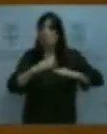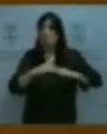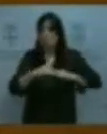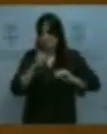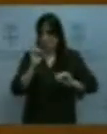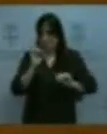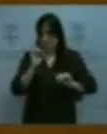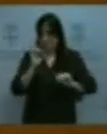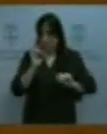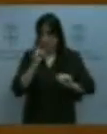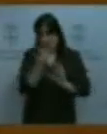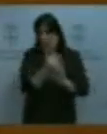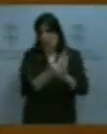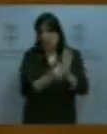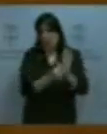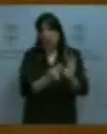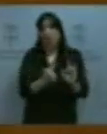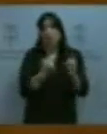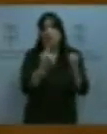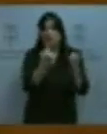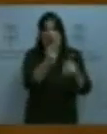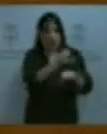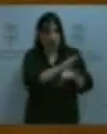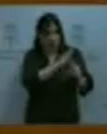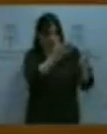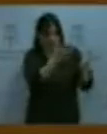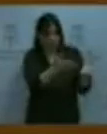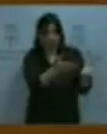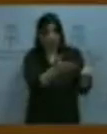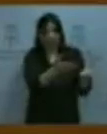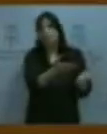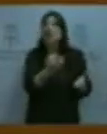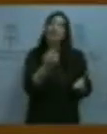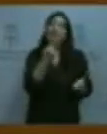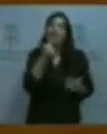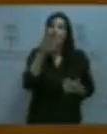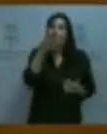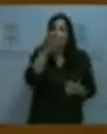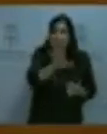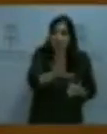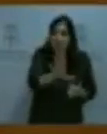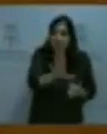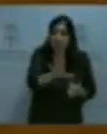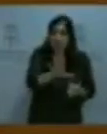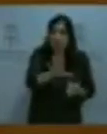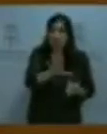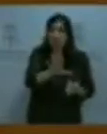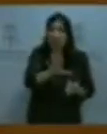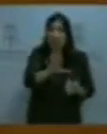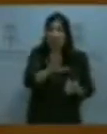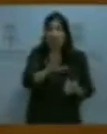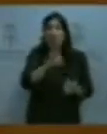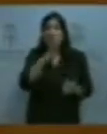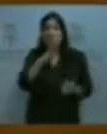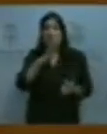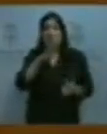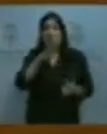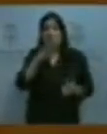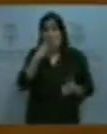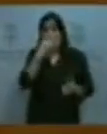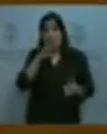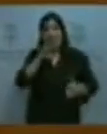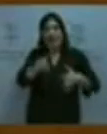su consejería, se hayan denunciado y se hayan dado partes de ataques del lobo a la cabaña ganadera, a las explotaciones ganaderas. ¿Eso es estar un